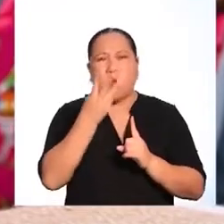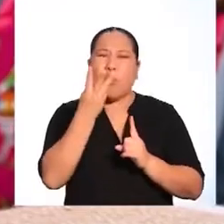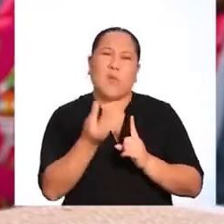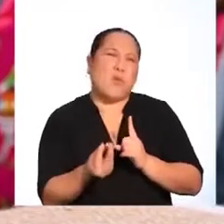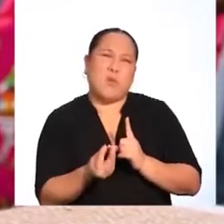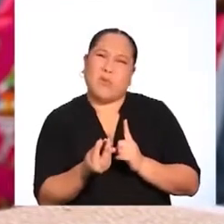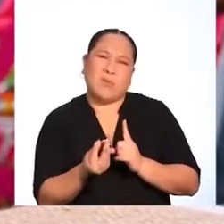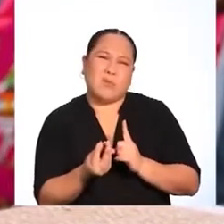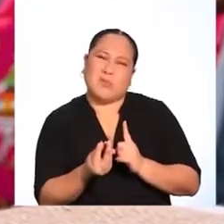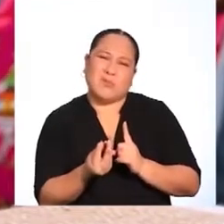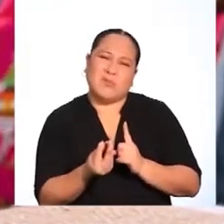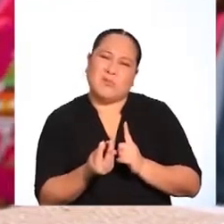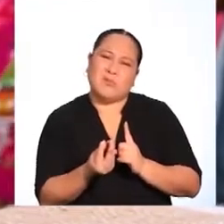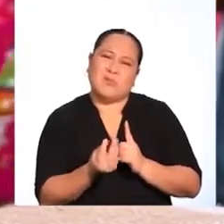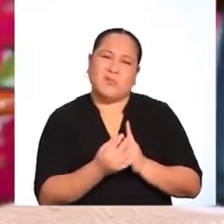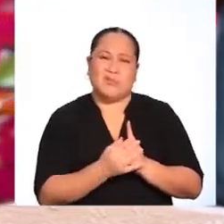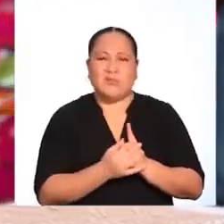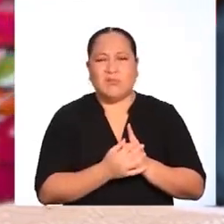aquí